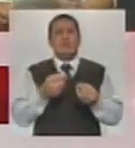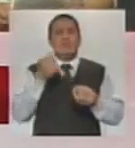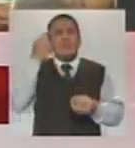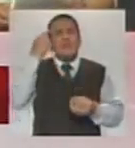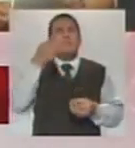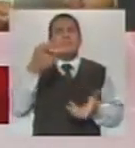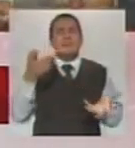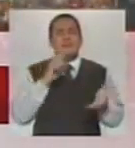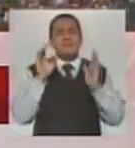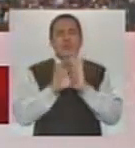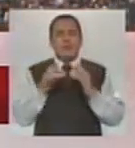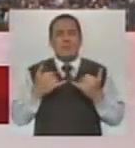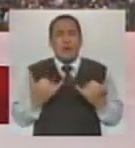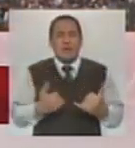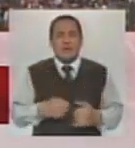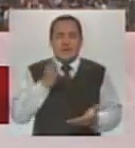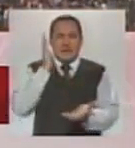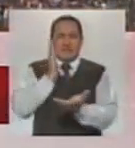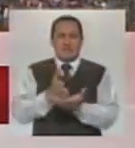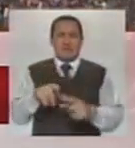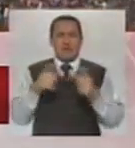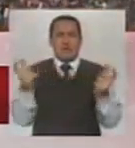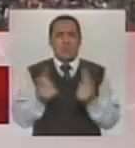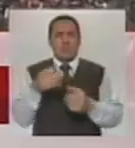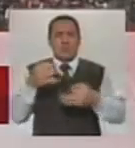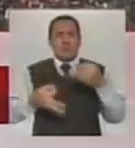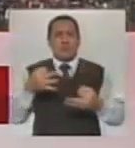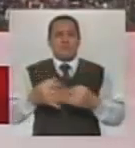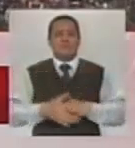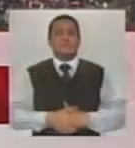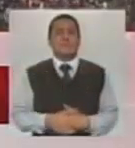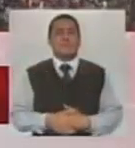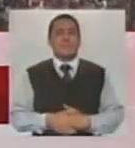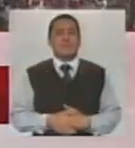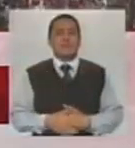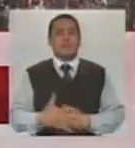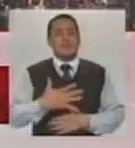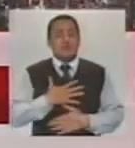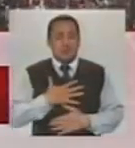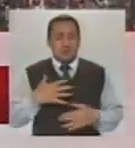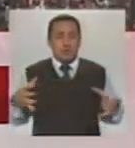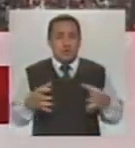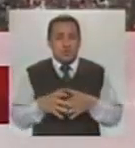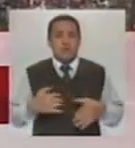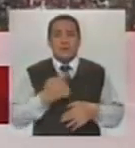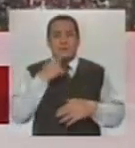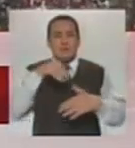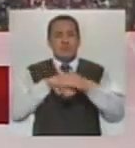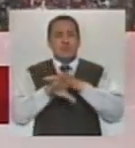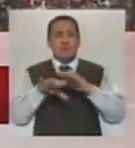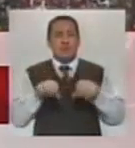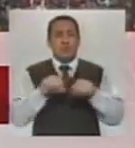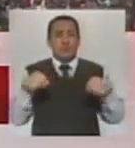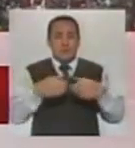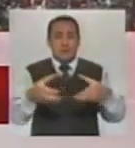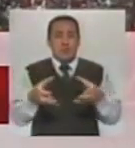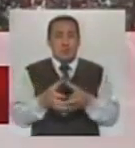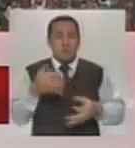esta sentencia, esta resolución de la Corte Interamericana? Nosotros estamos dentro de un sistema